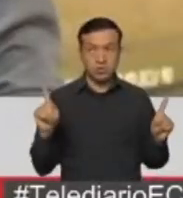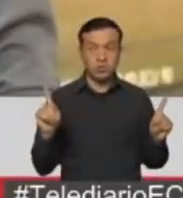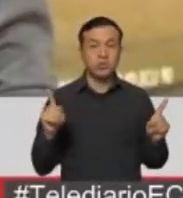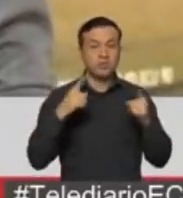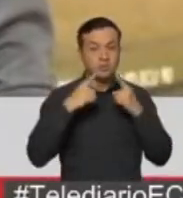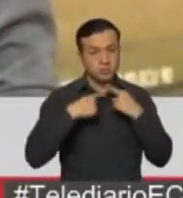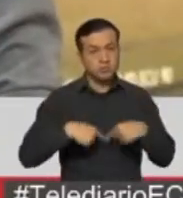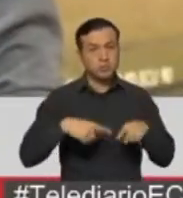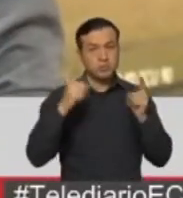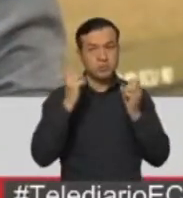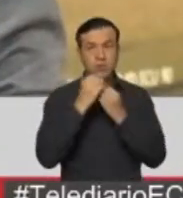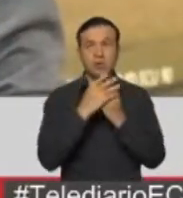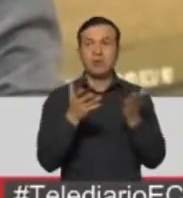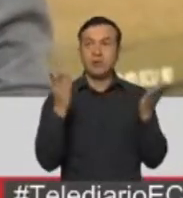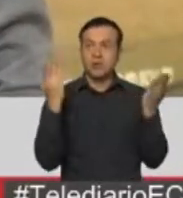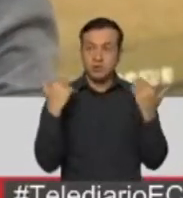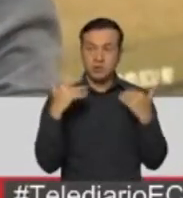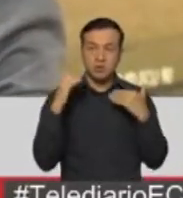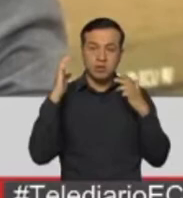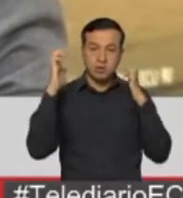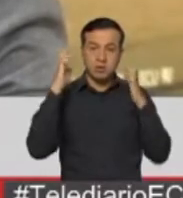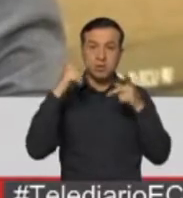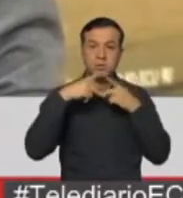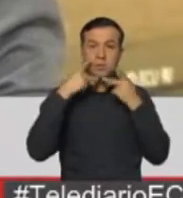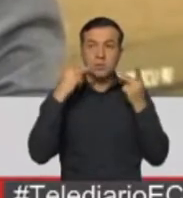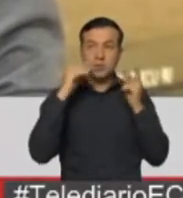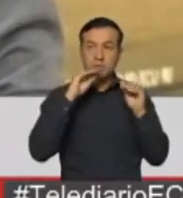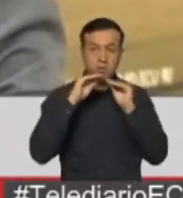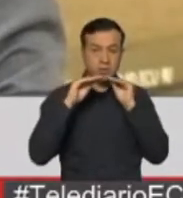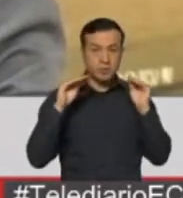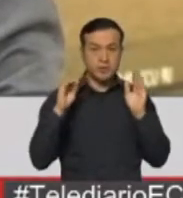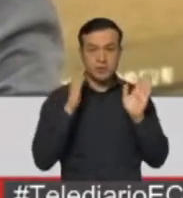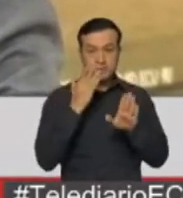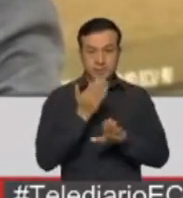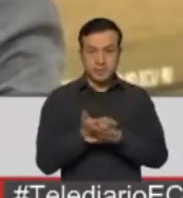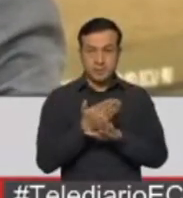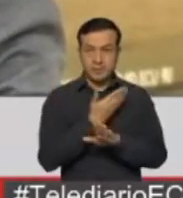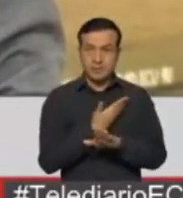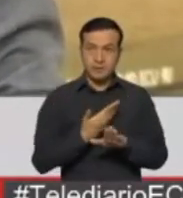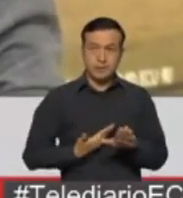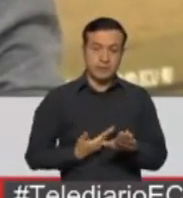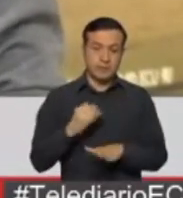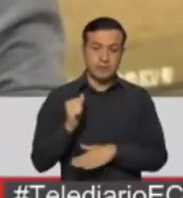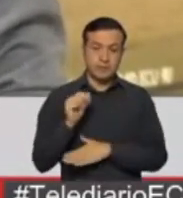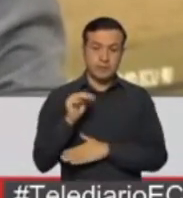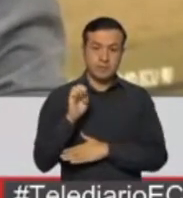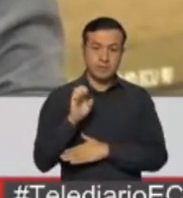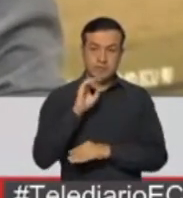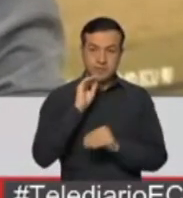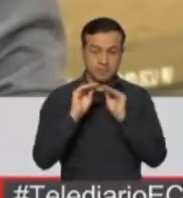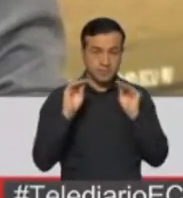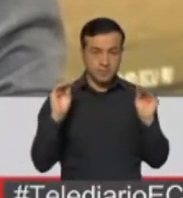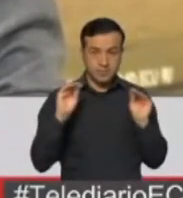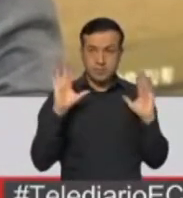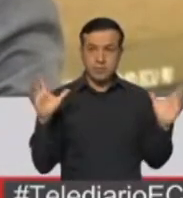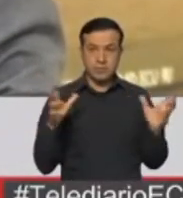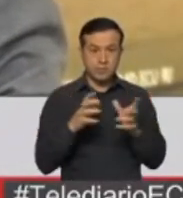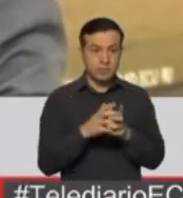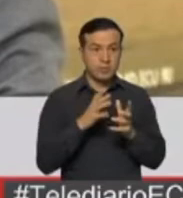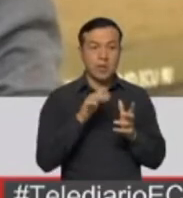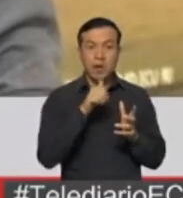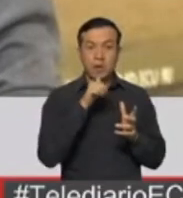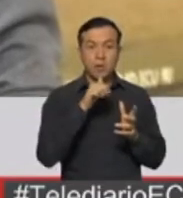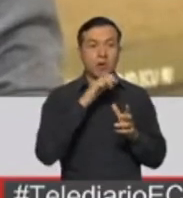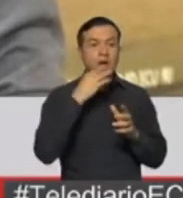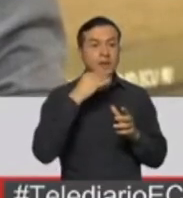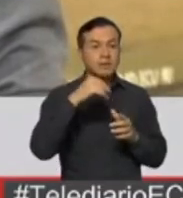emitido una política pública, se la estamos entregando al presidente de AME Nacional para que en todos los balnearios, tanto de agua salada